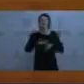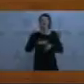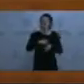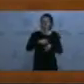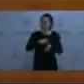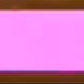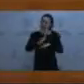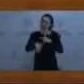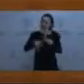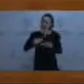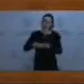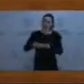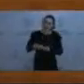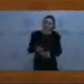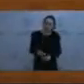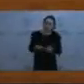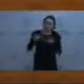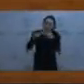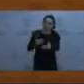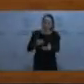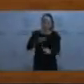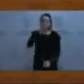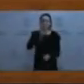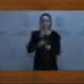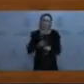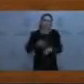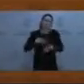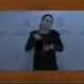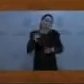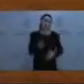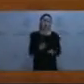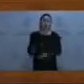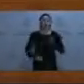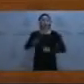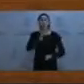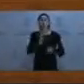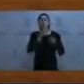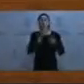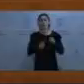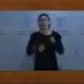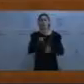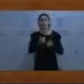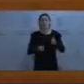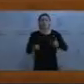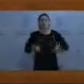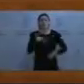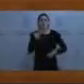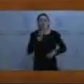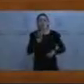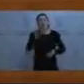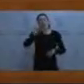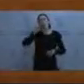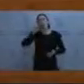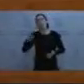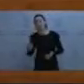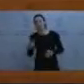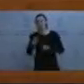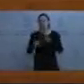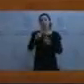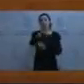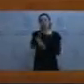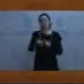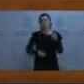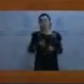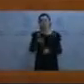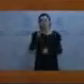hasta septiembre. Todo se arreglará con la OPE, dicen. Por otro lado, la OPE, la próxima OPE, el futuro de